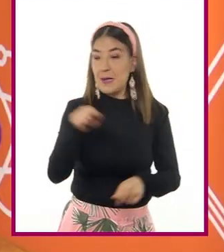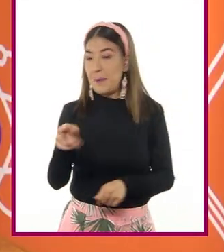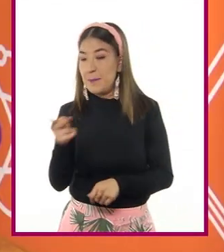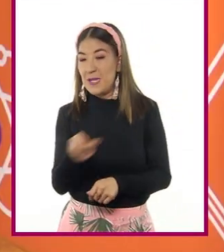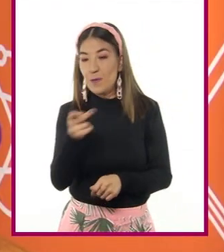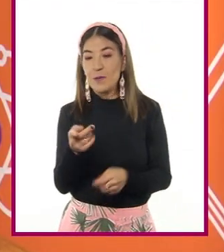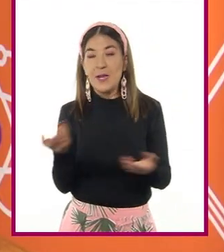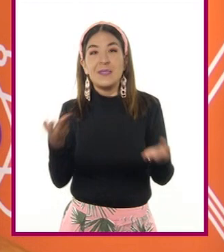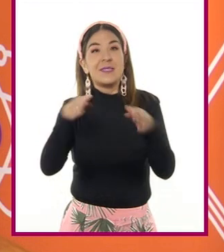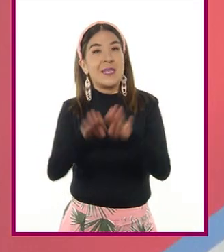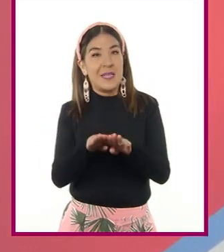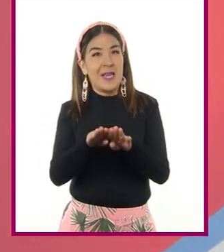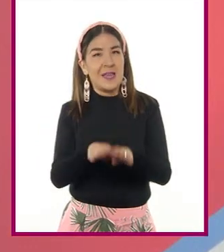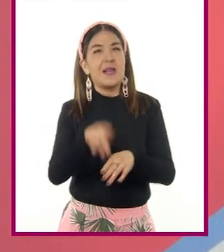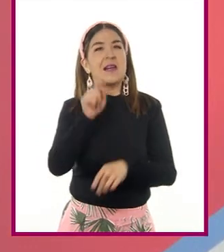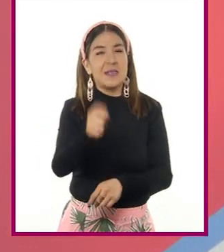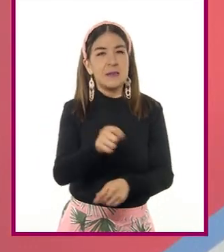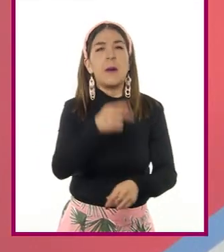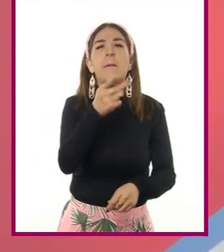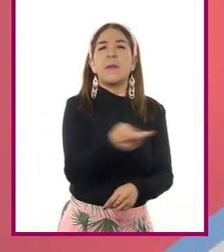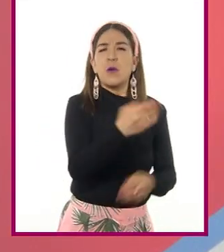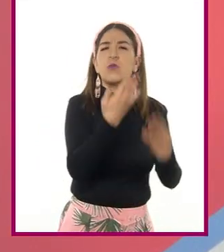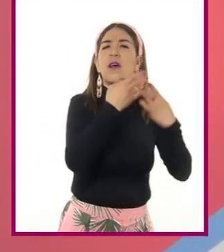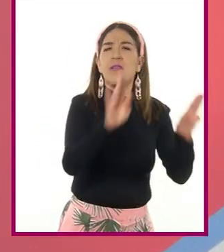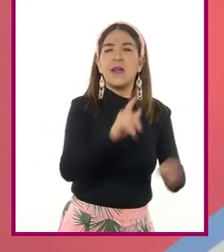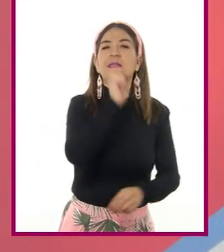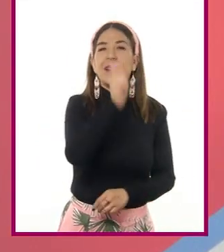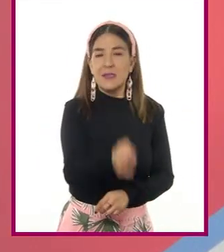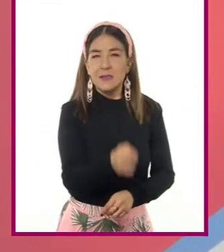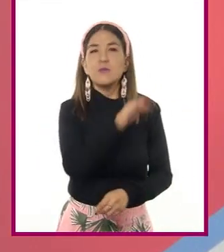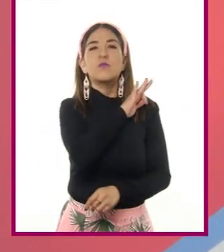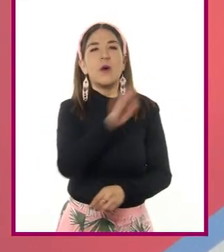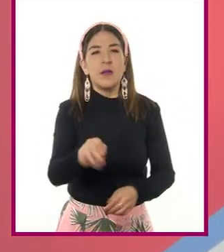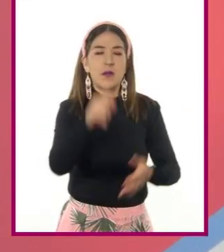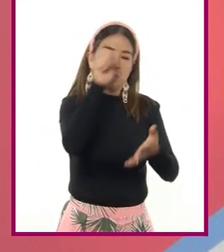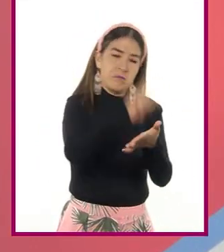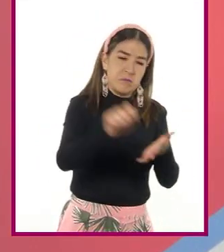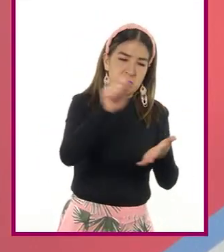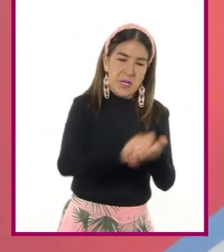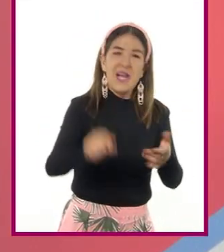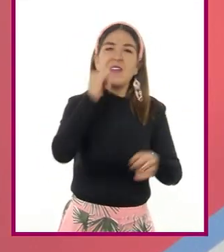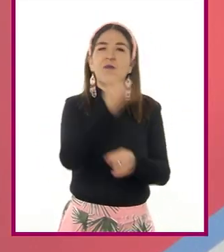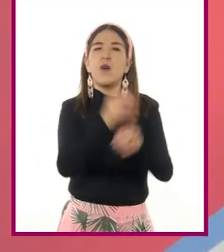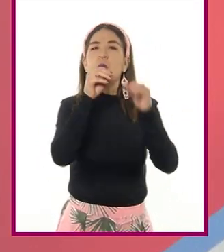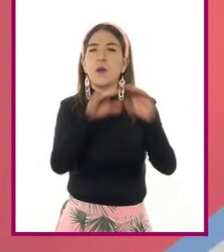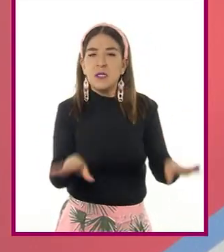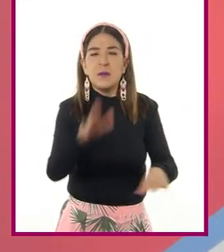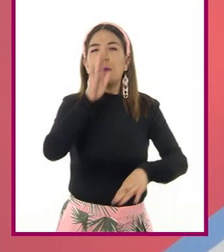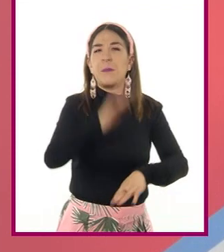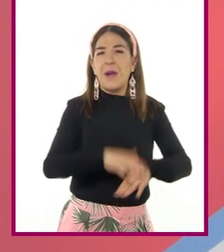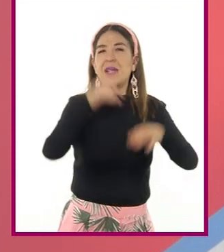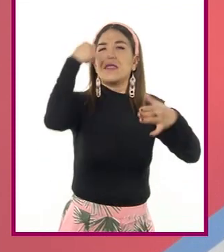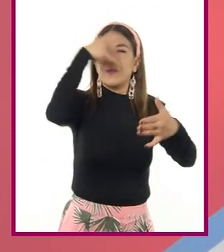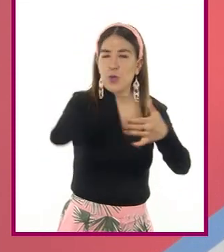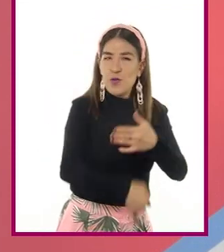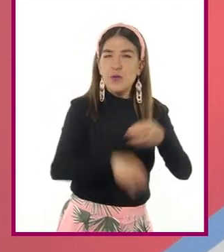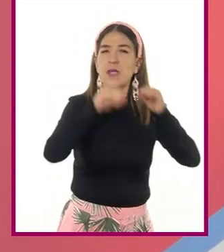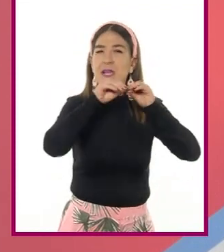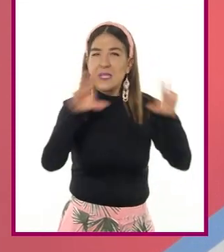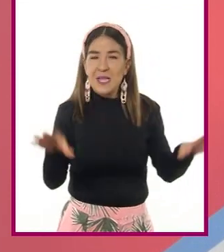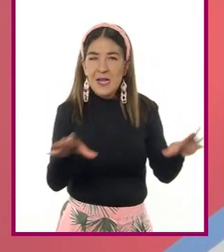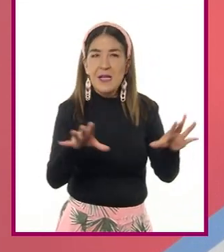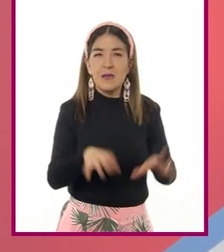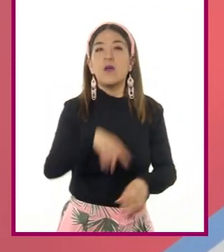otro? Mientras las preguntas abiertas nos permiten escribir la información de manera más amplia y